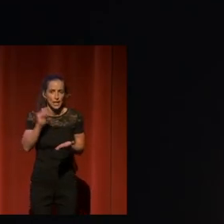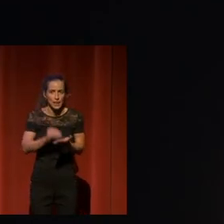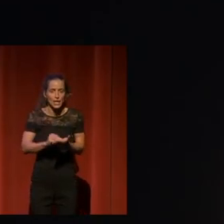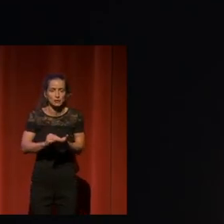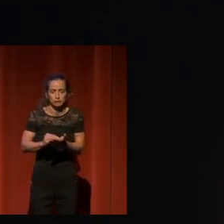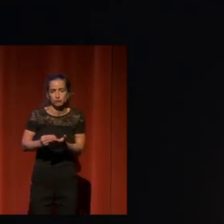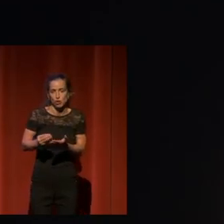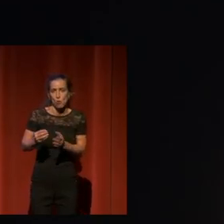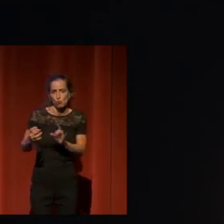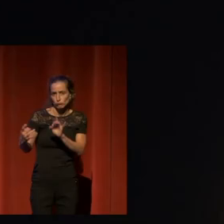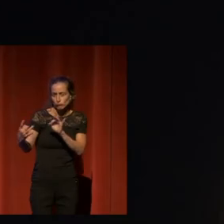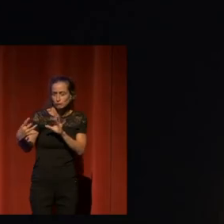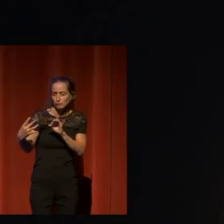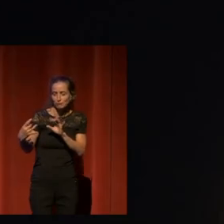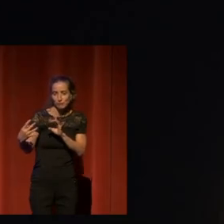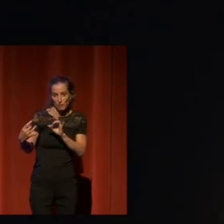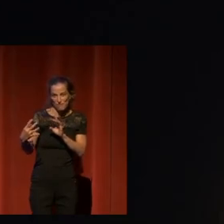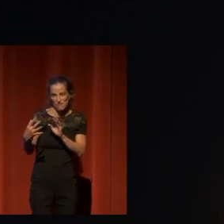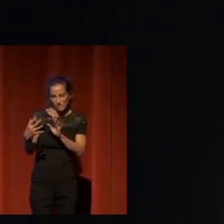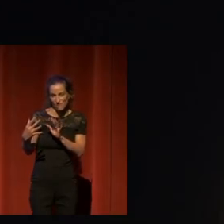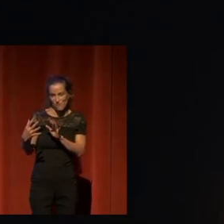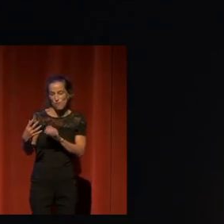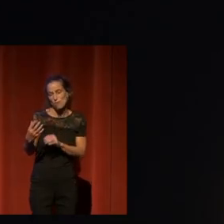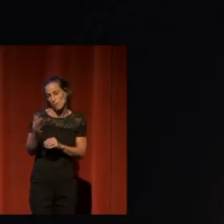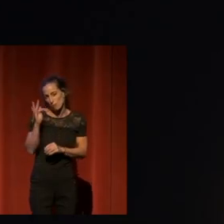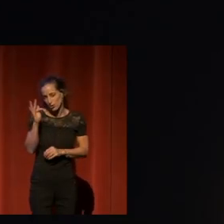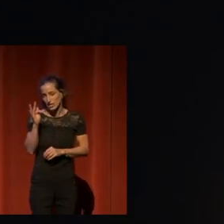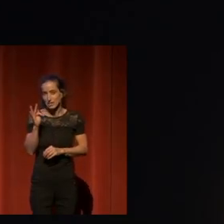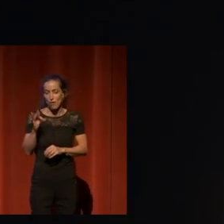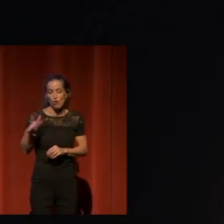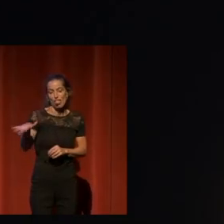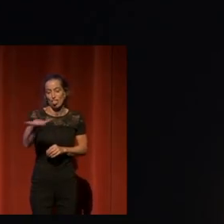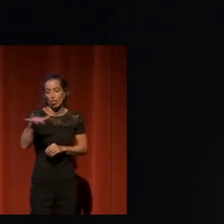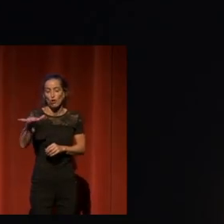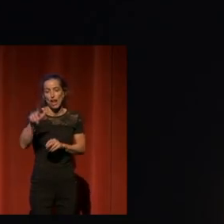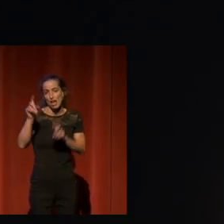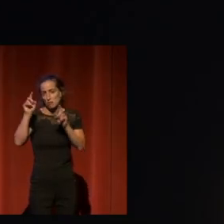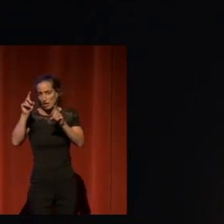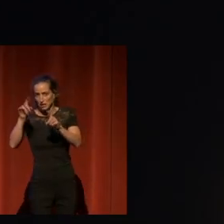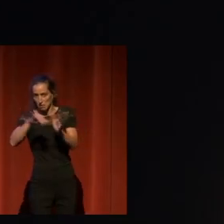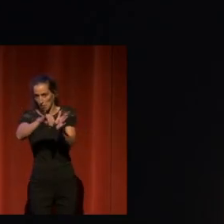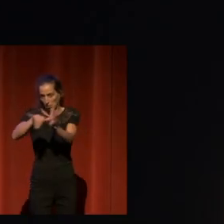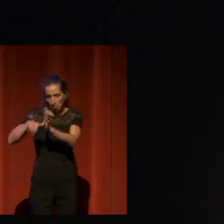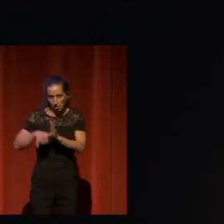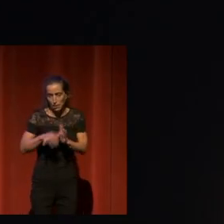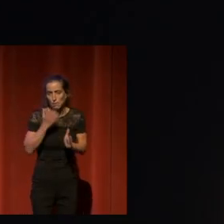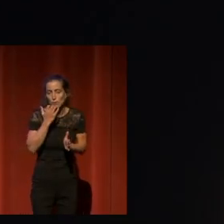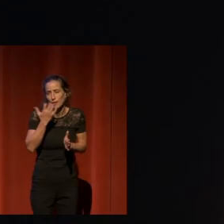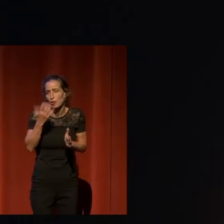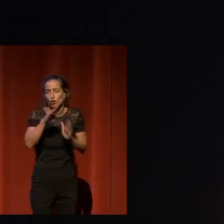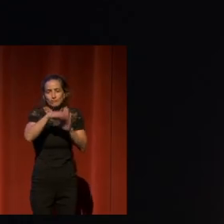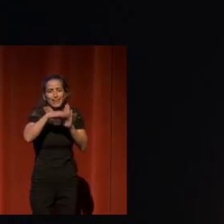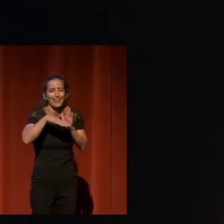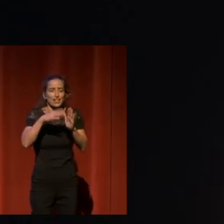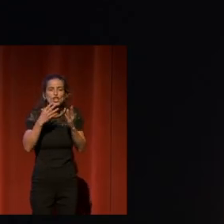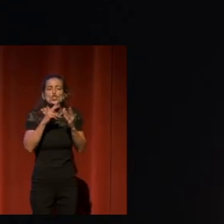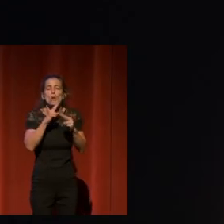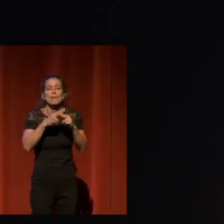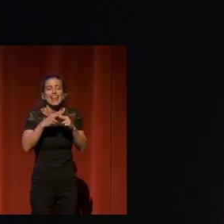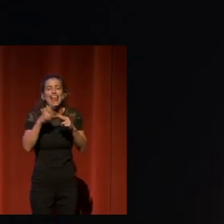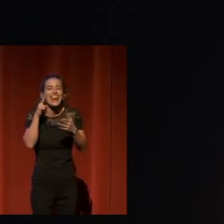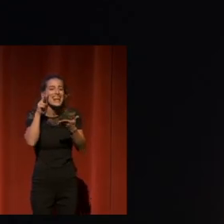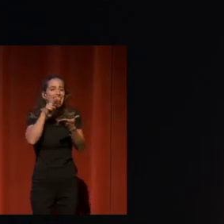positivo, reciben estímulos positivos en entornos educativos próximos, porque hay otros programas, como por ejemplo el Leer Juntos,